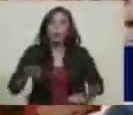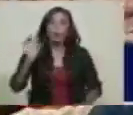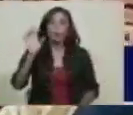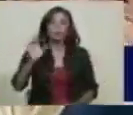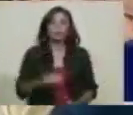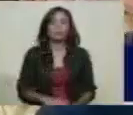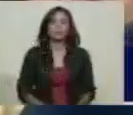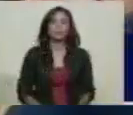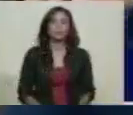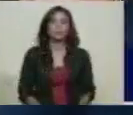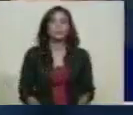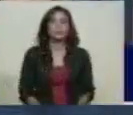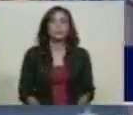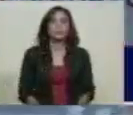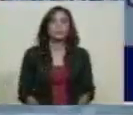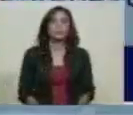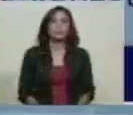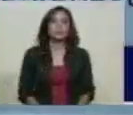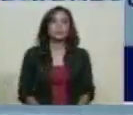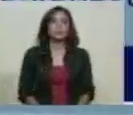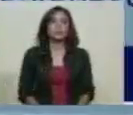patria. Y hoy